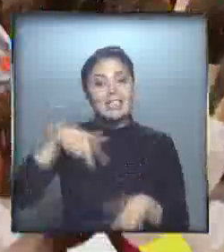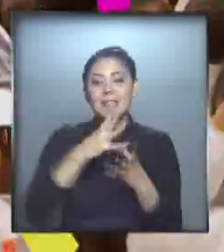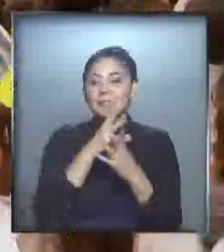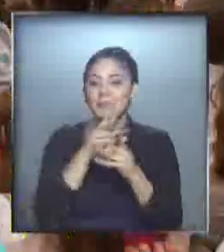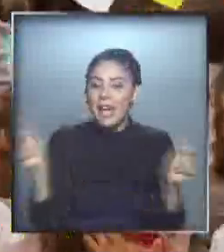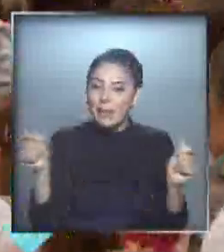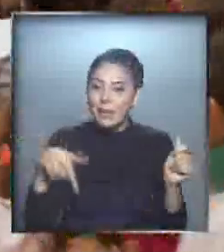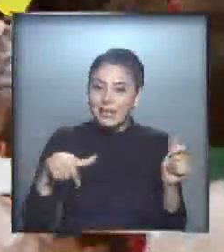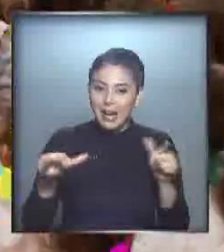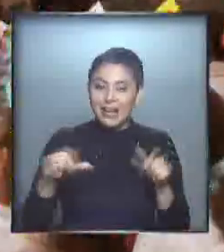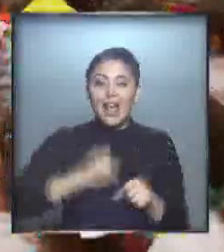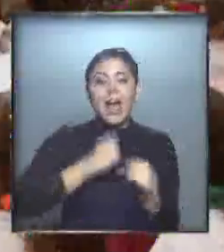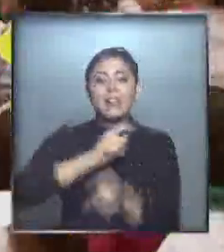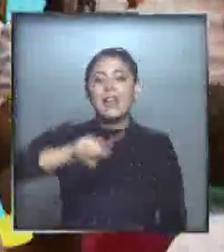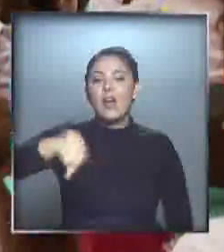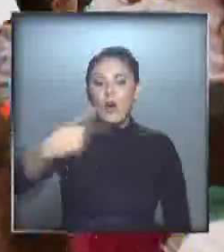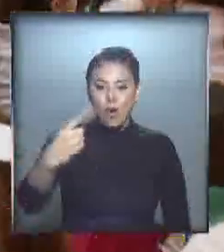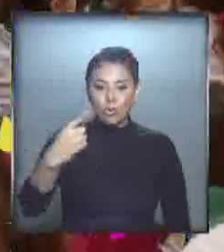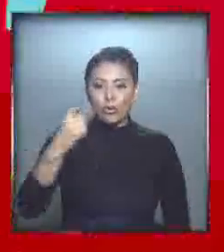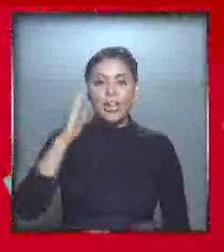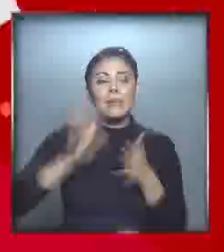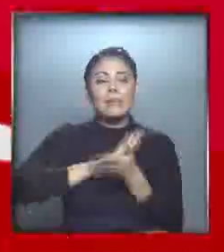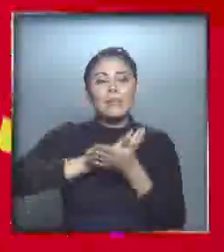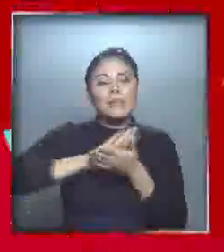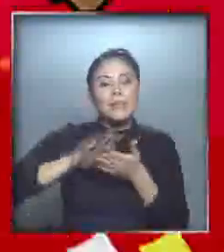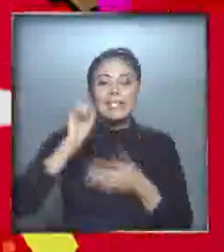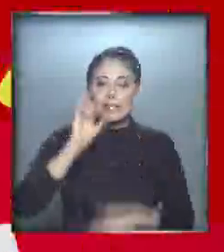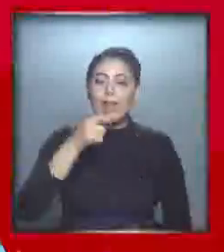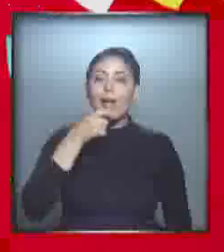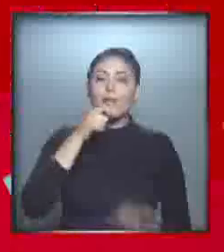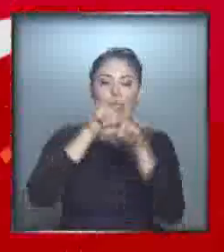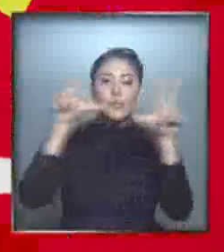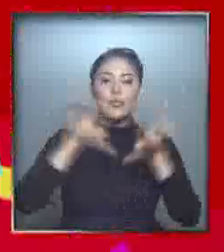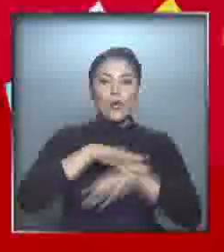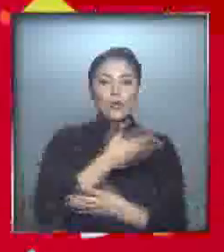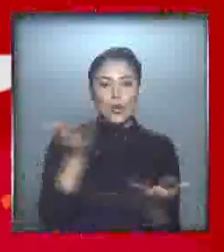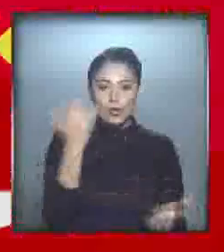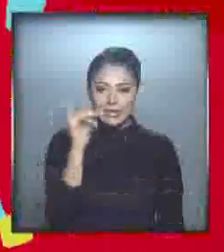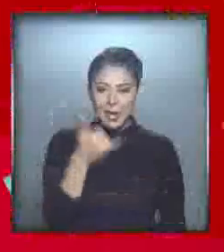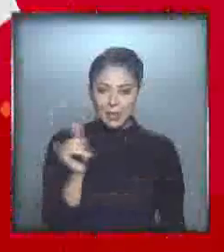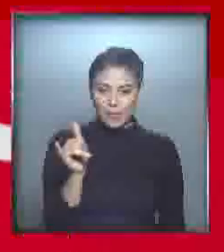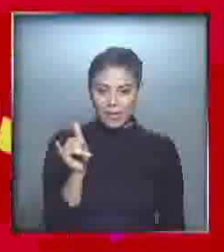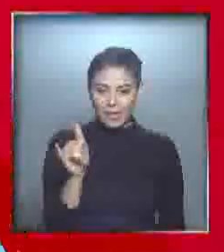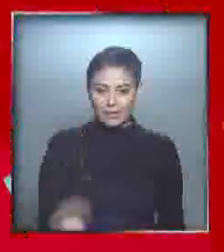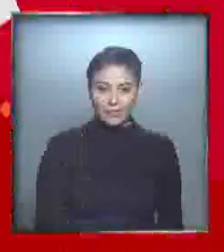nos despedimos. Hasta la próxima edición de El Asombroso Show de Samba.